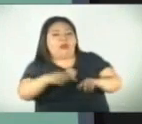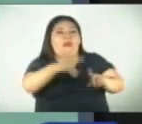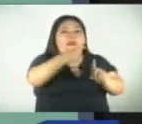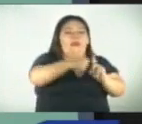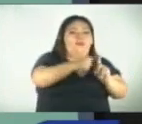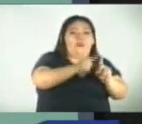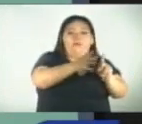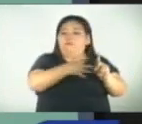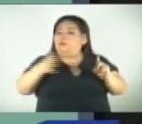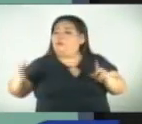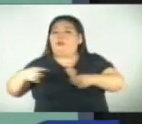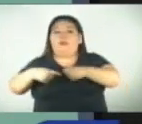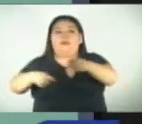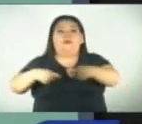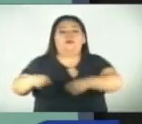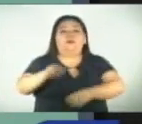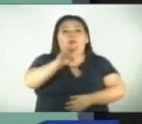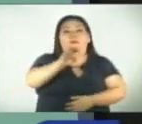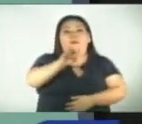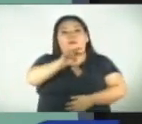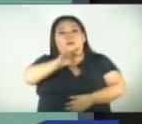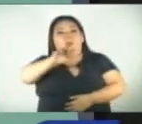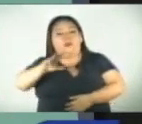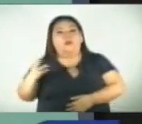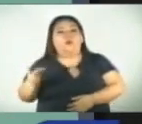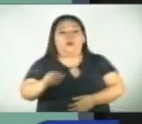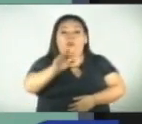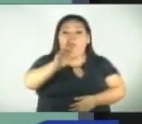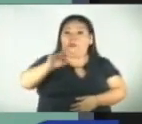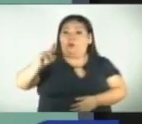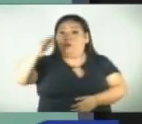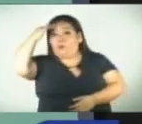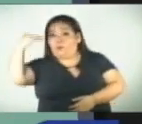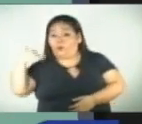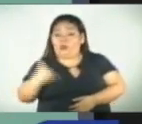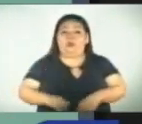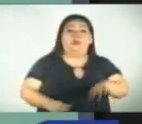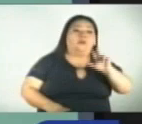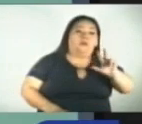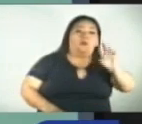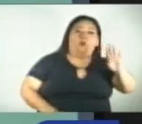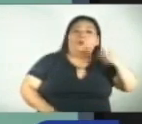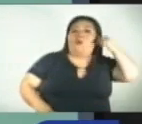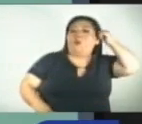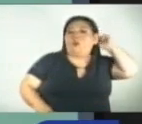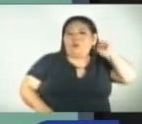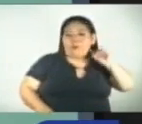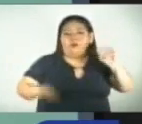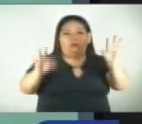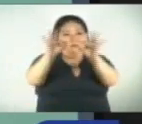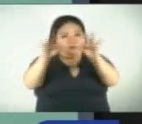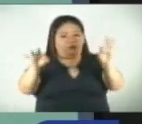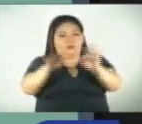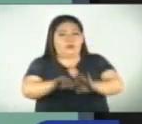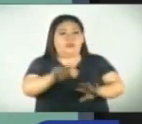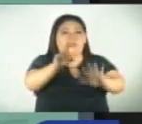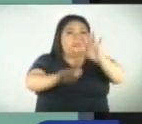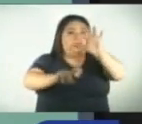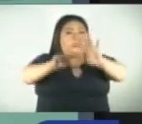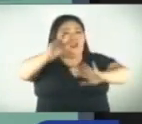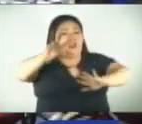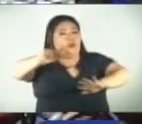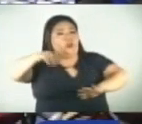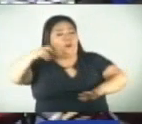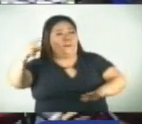año 2023. Son 31 mujeres y 34 hombres quienes acumularon más de 62,000 ataques provenientes de